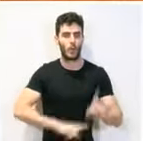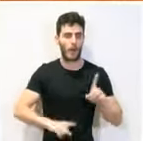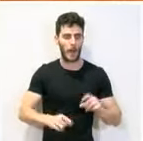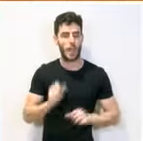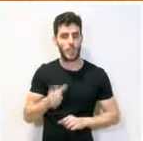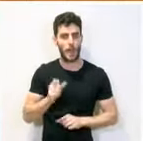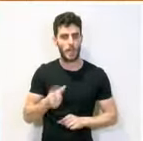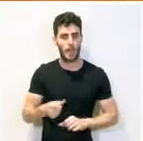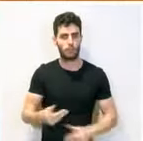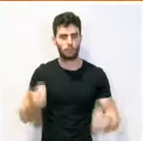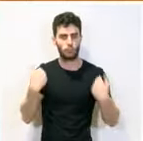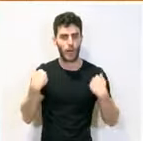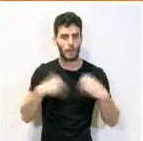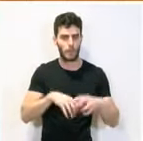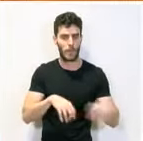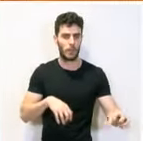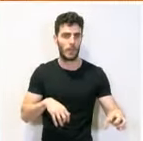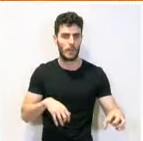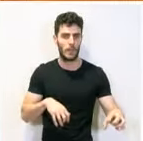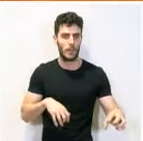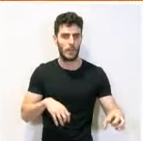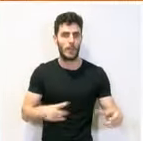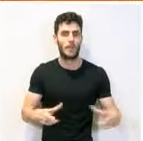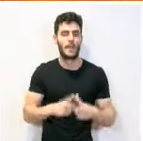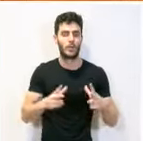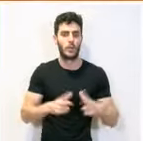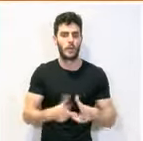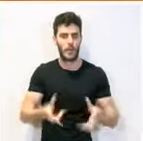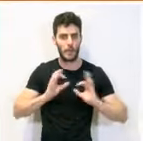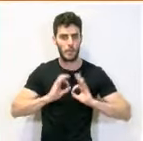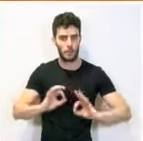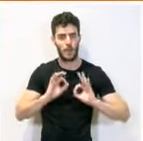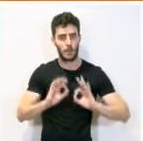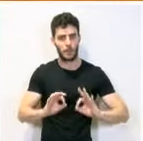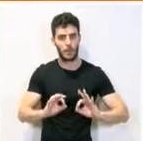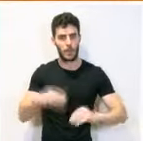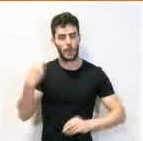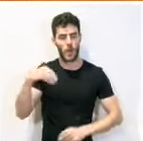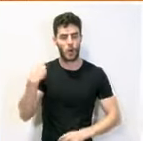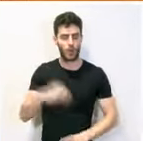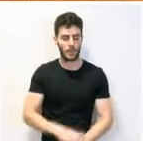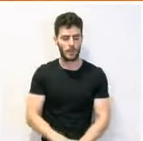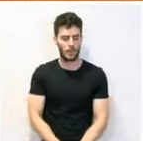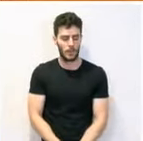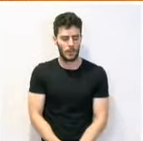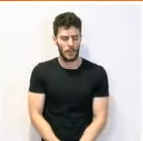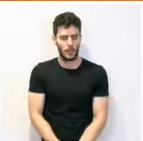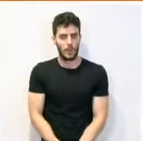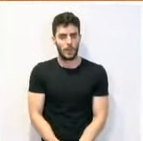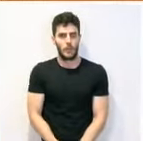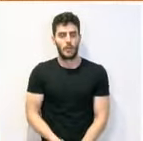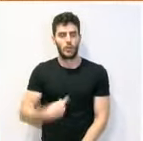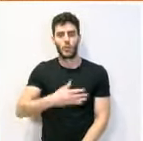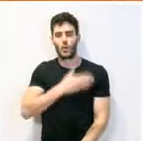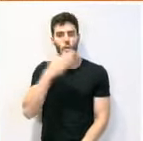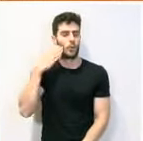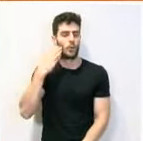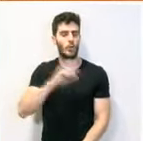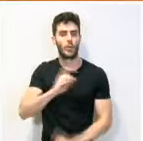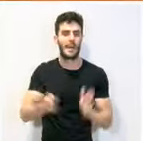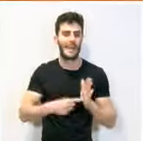recurrentes por parte de la mayor parte de la sociedad, especialmente de los jóvenes. Sacamos mucho pecho de una ley de